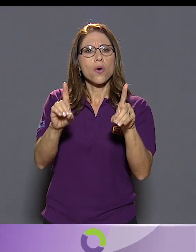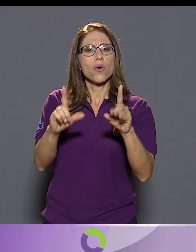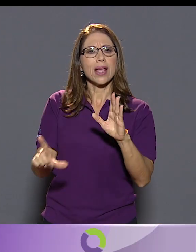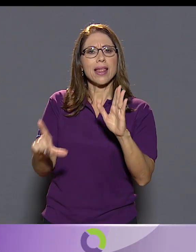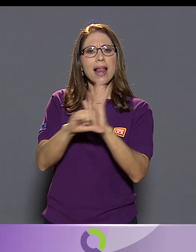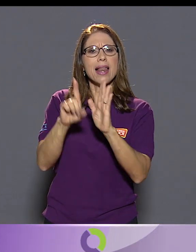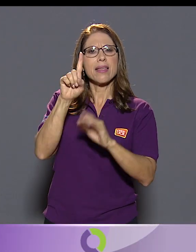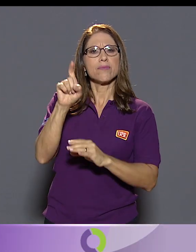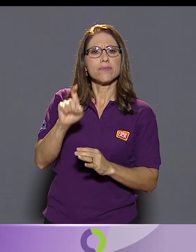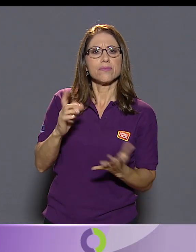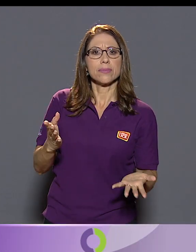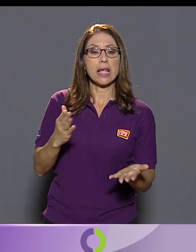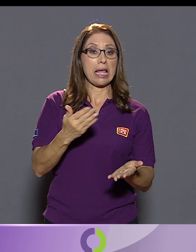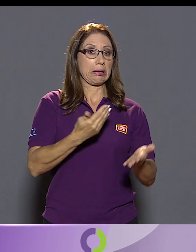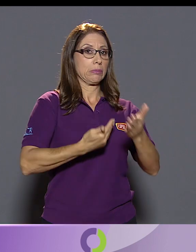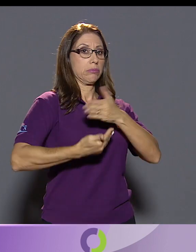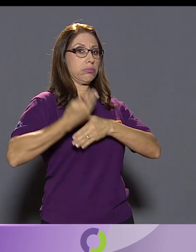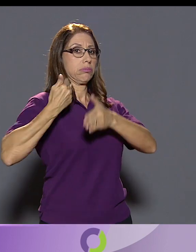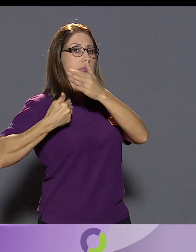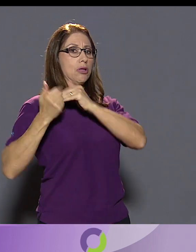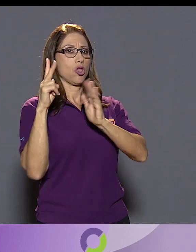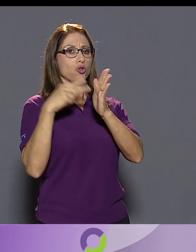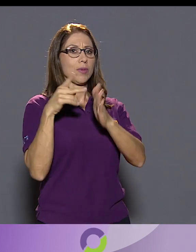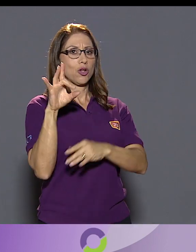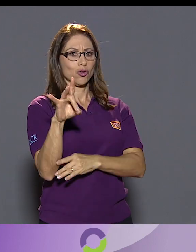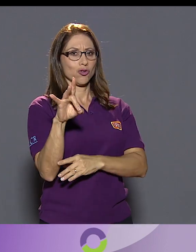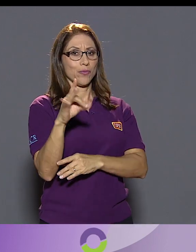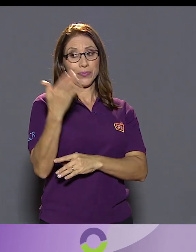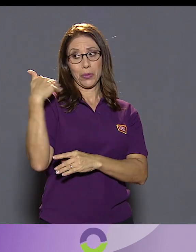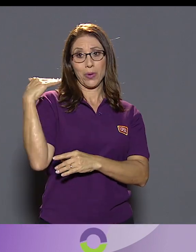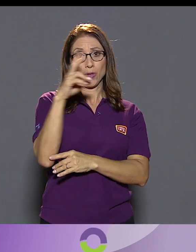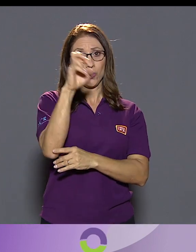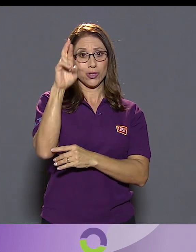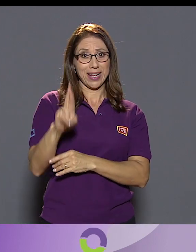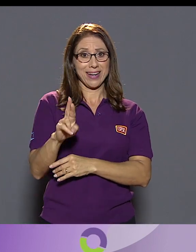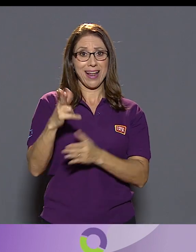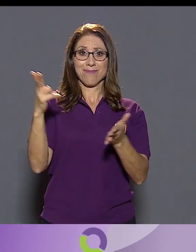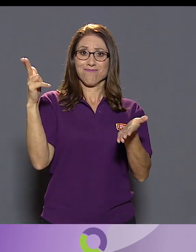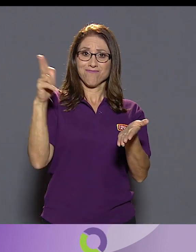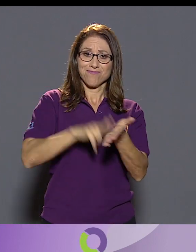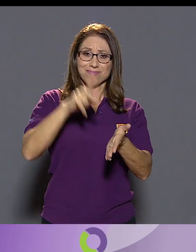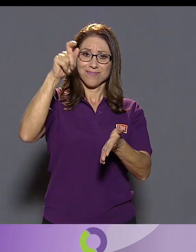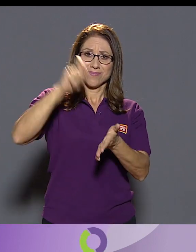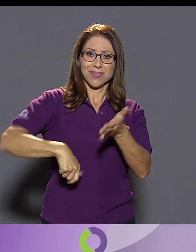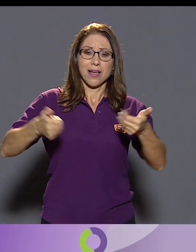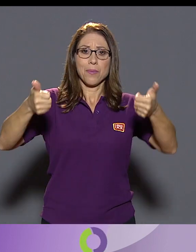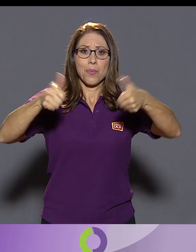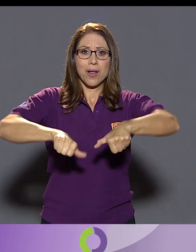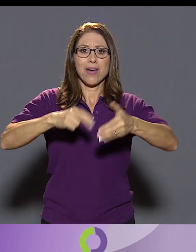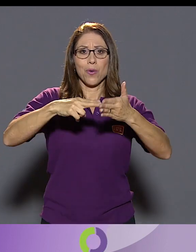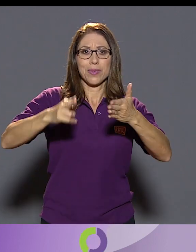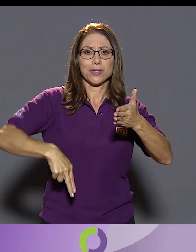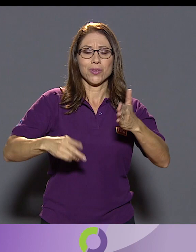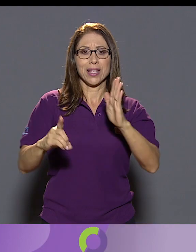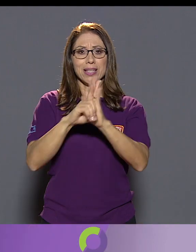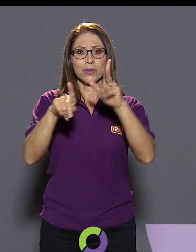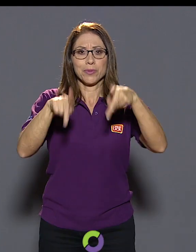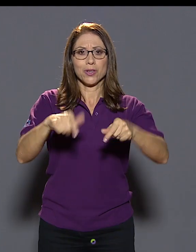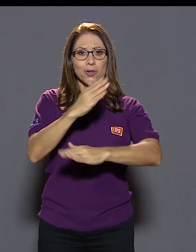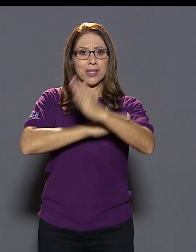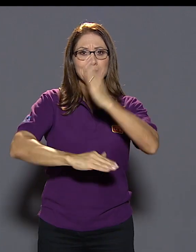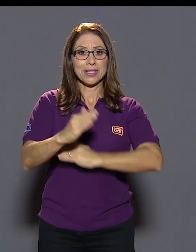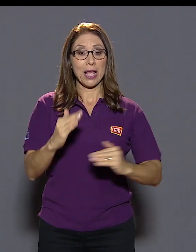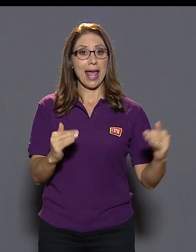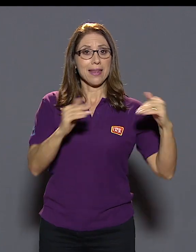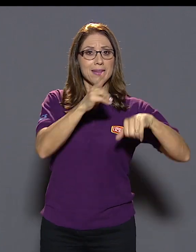nos retrocedemos un poquito al 2008, cuando Costa Rica aprueba la Convención sobre los Derechos de las Personas con Discapacidad y se